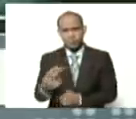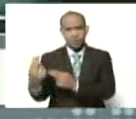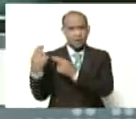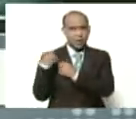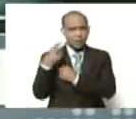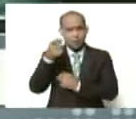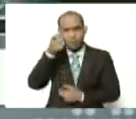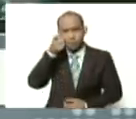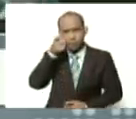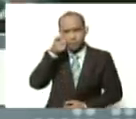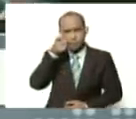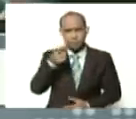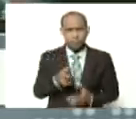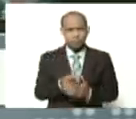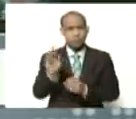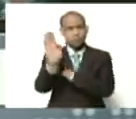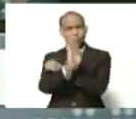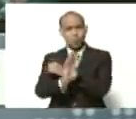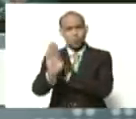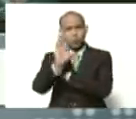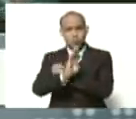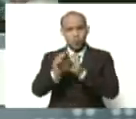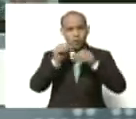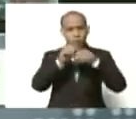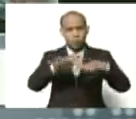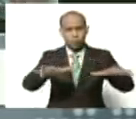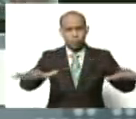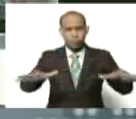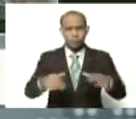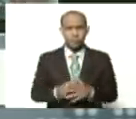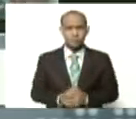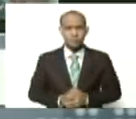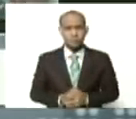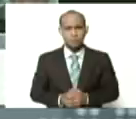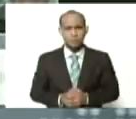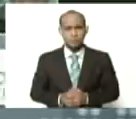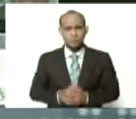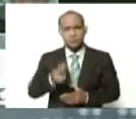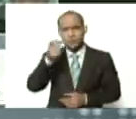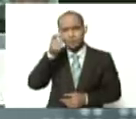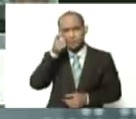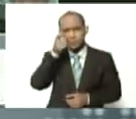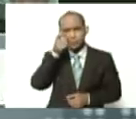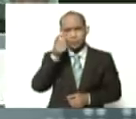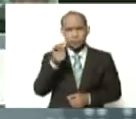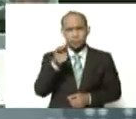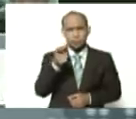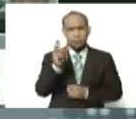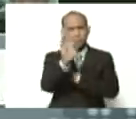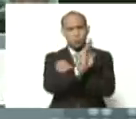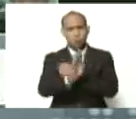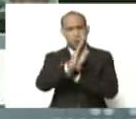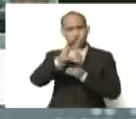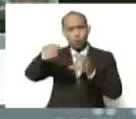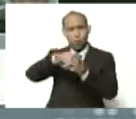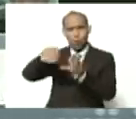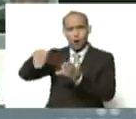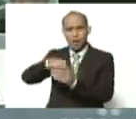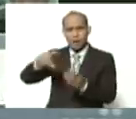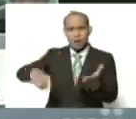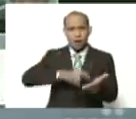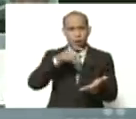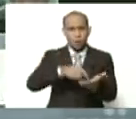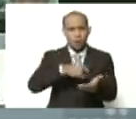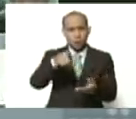de la vigilancia y protección epidemiológica, de la vigilancia y protección de la cuarentena radical, sus